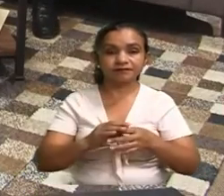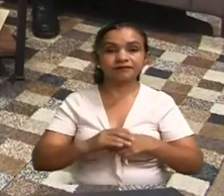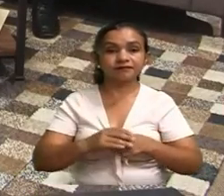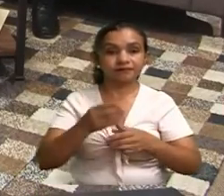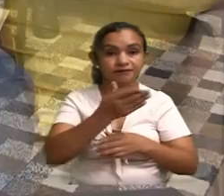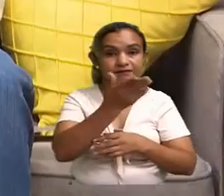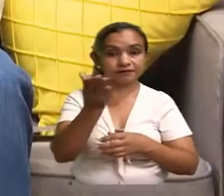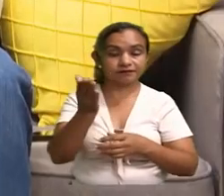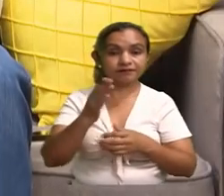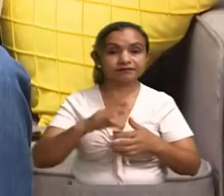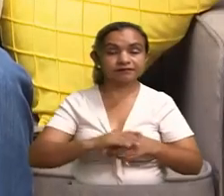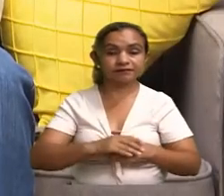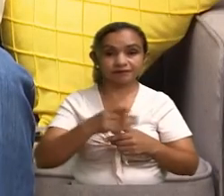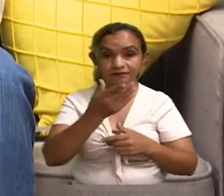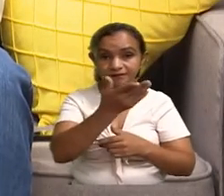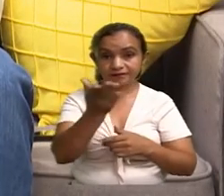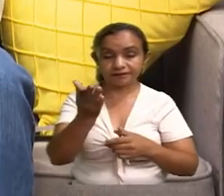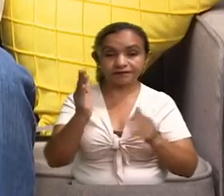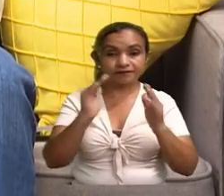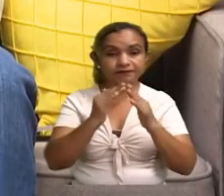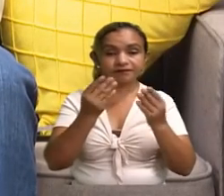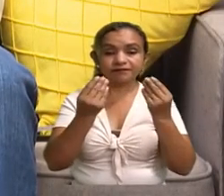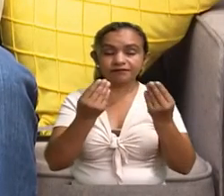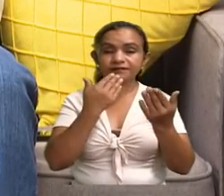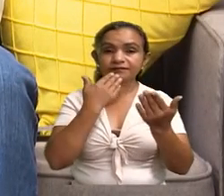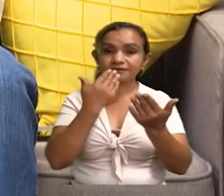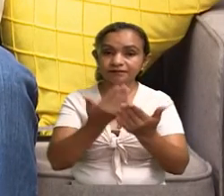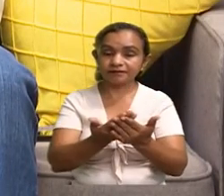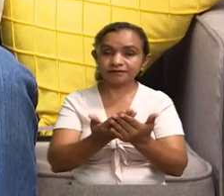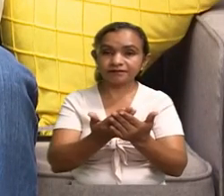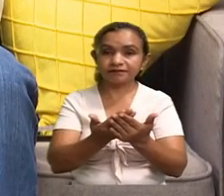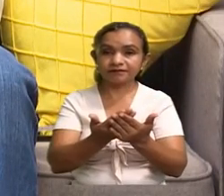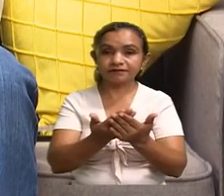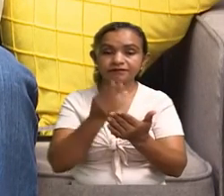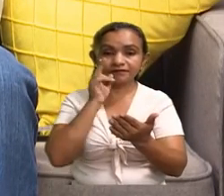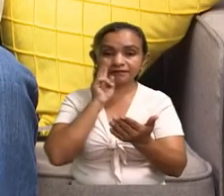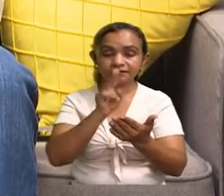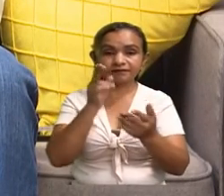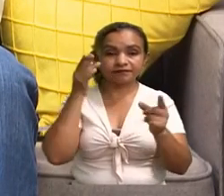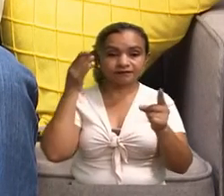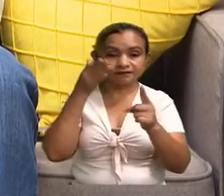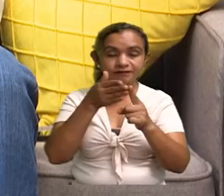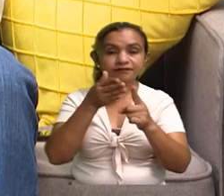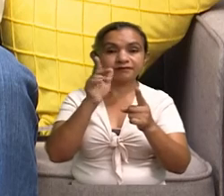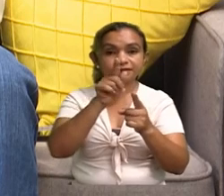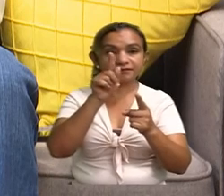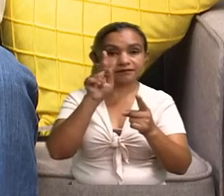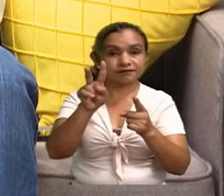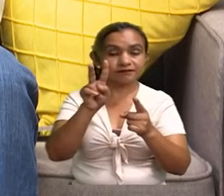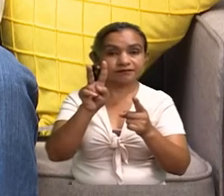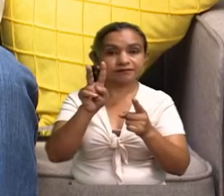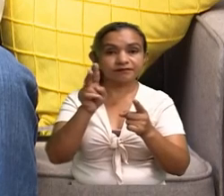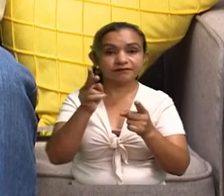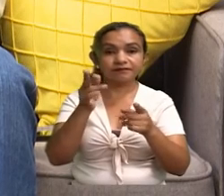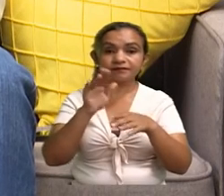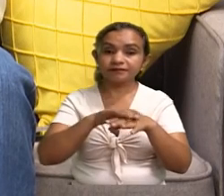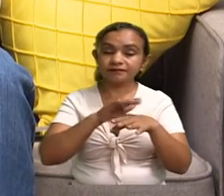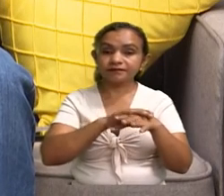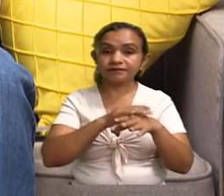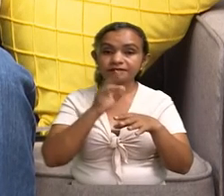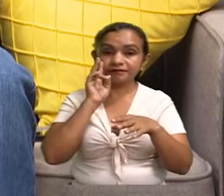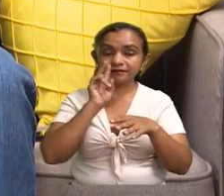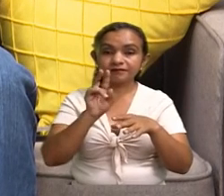a usted que esté igualmente. Y a usted que esté en su hogar, muchísimas gracias también por estar en fiel sintonía del canal parlamentario. Le invitamos a que se quede en compañía